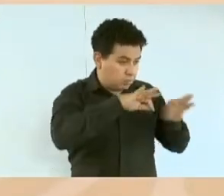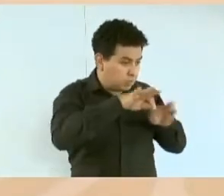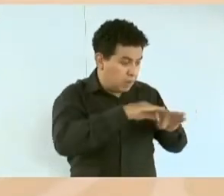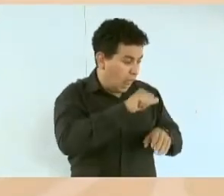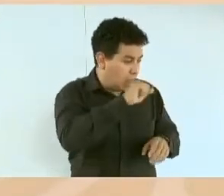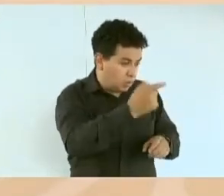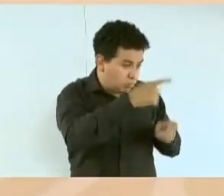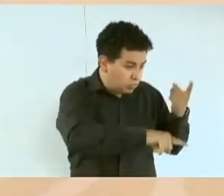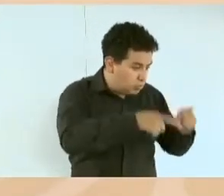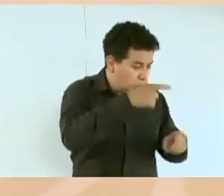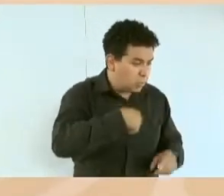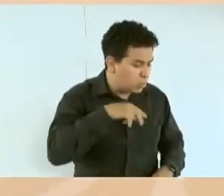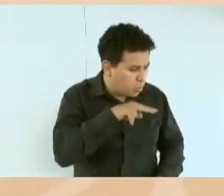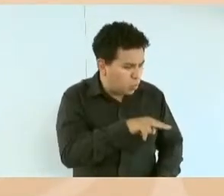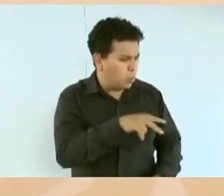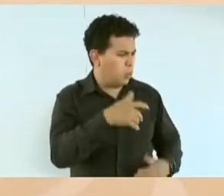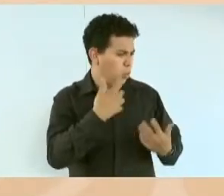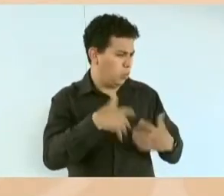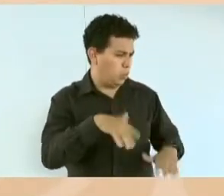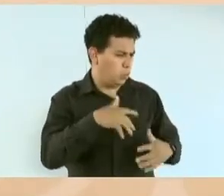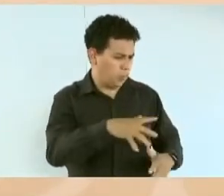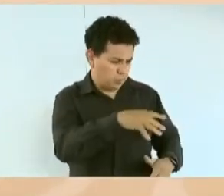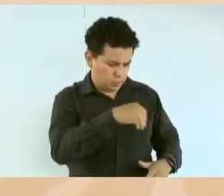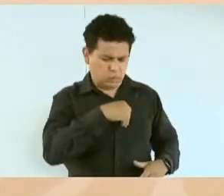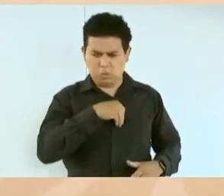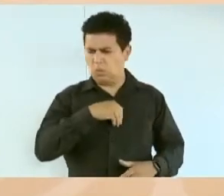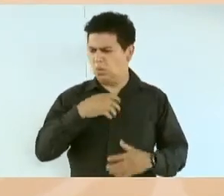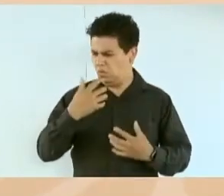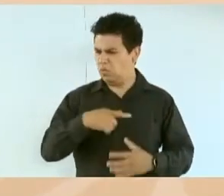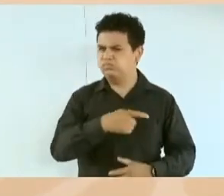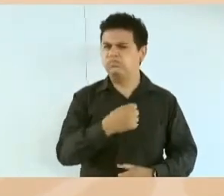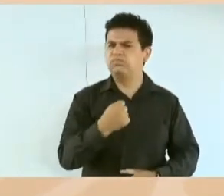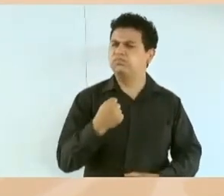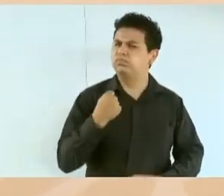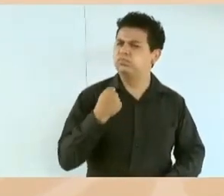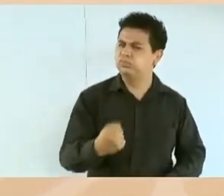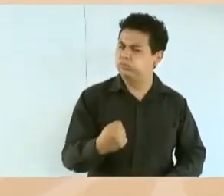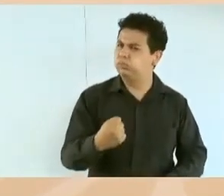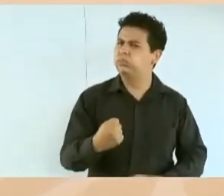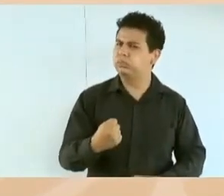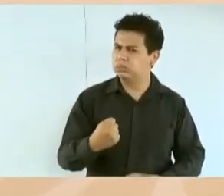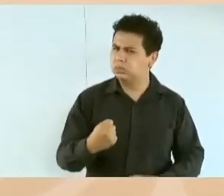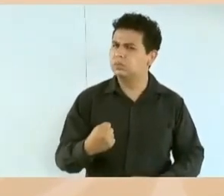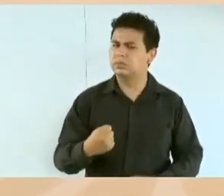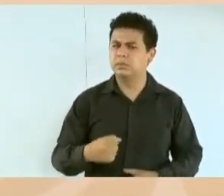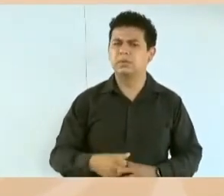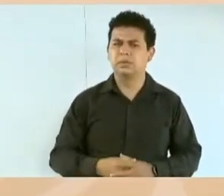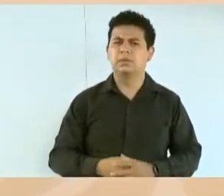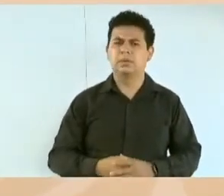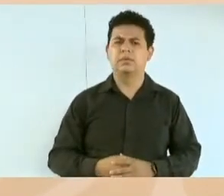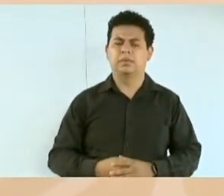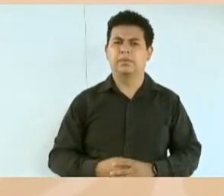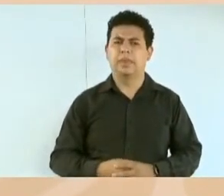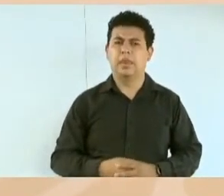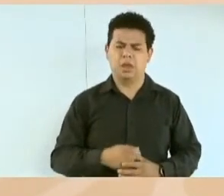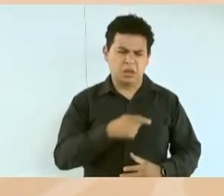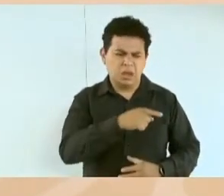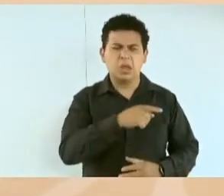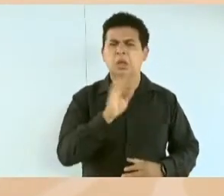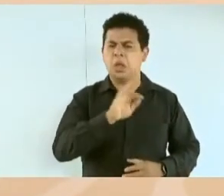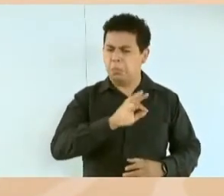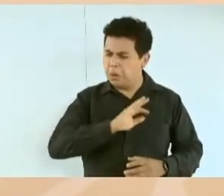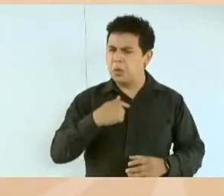pues se siente uno muy respaldado para poder hacer